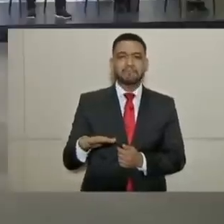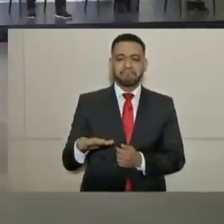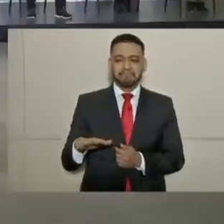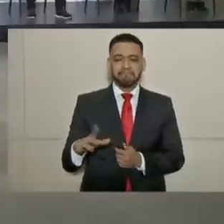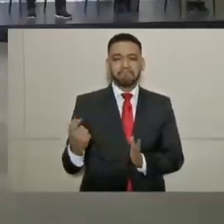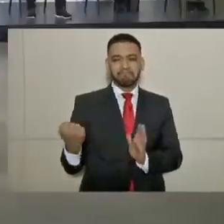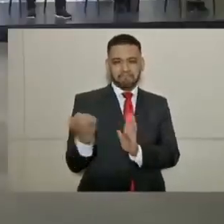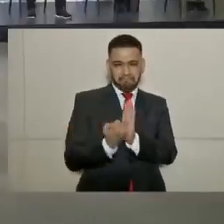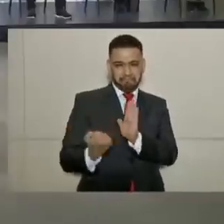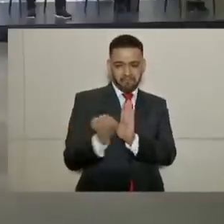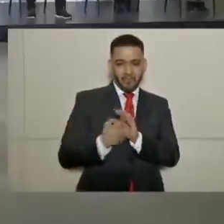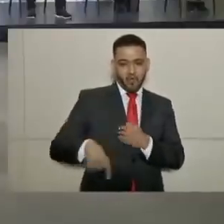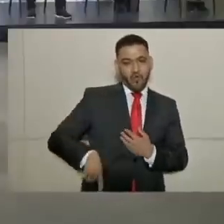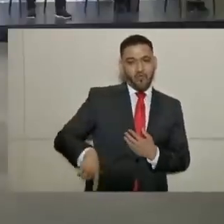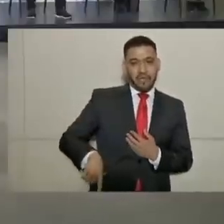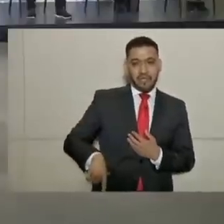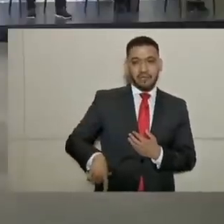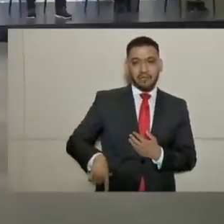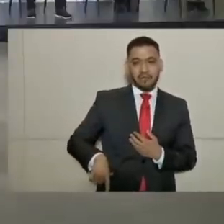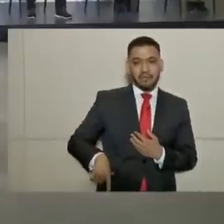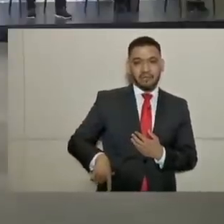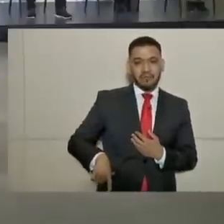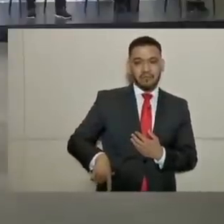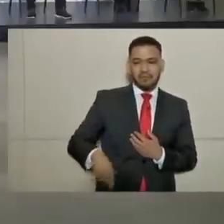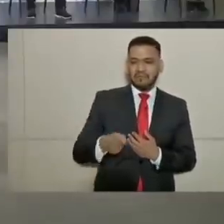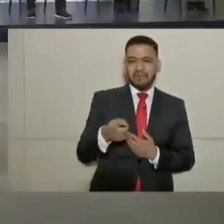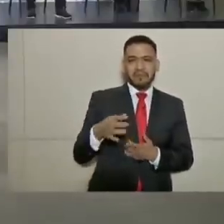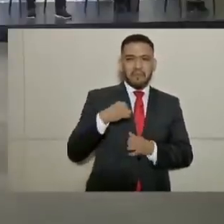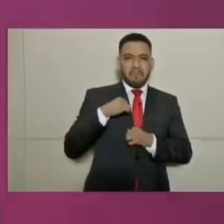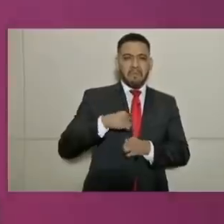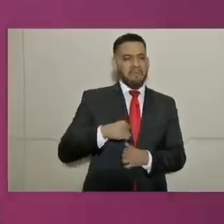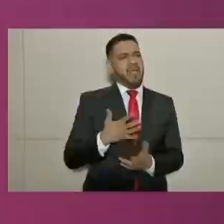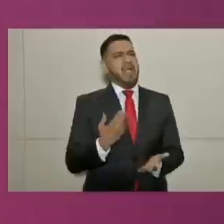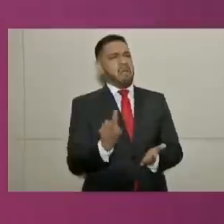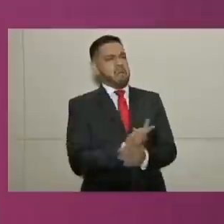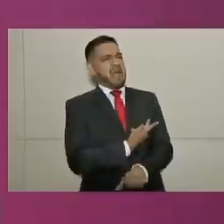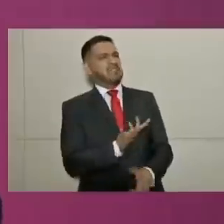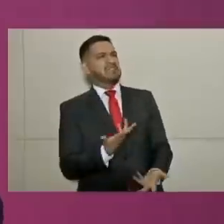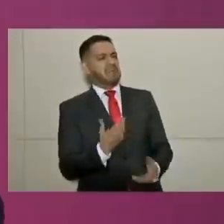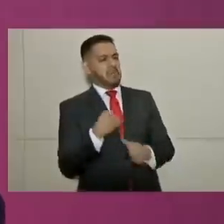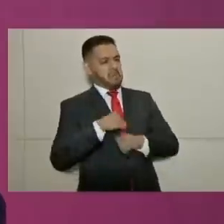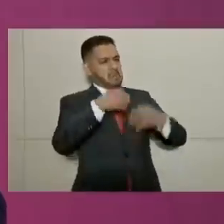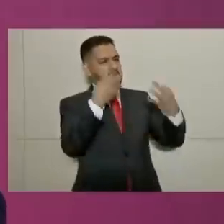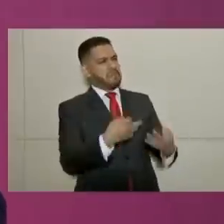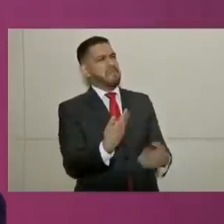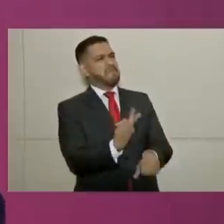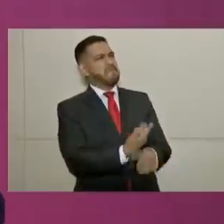presionaban al gobierno, que no tenía autoridad moral, les daba dinero